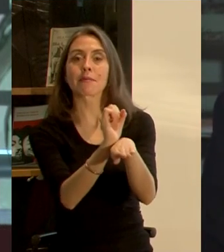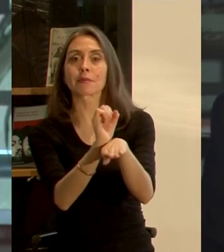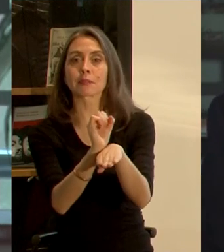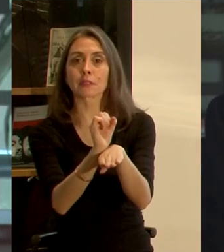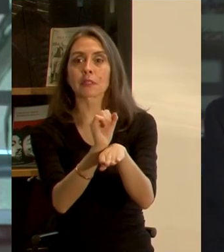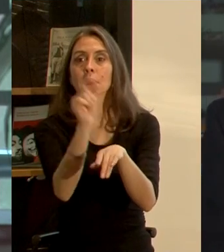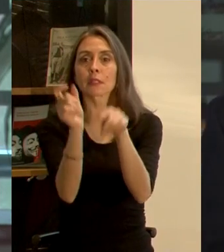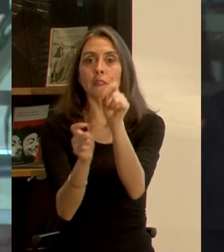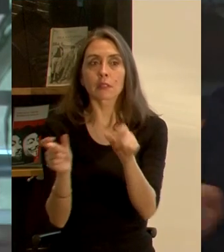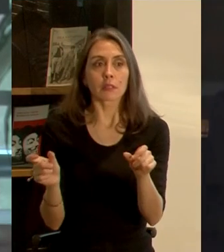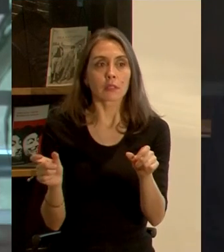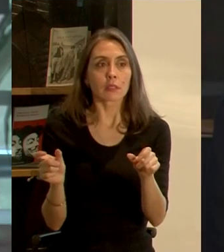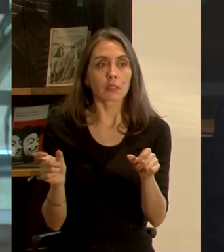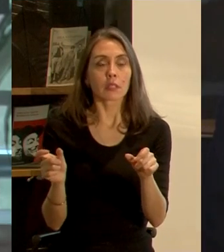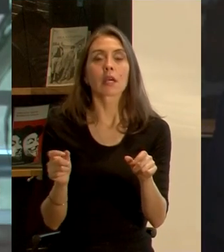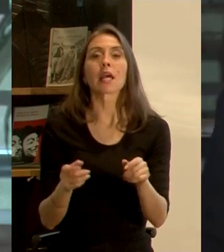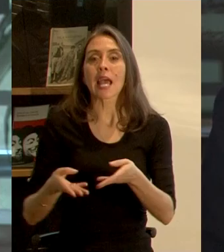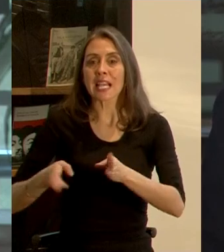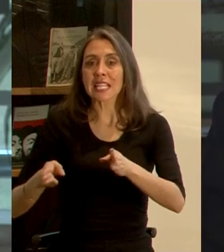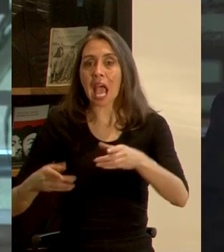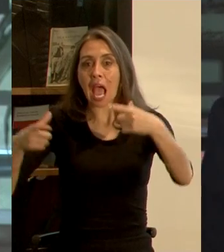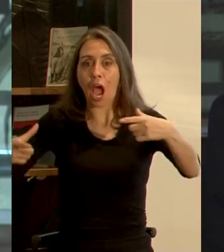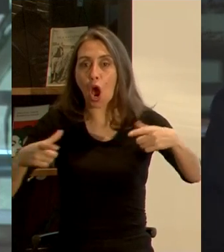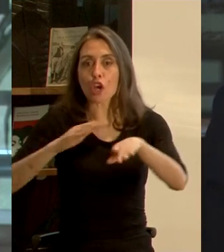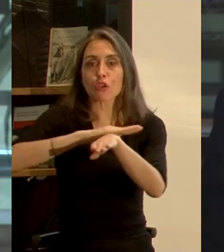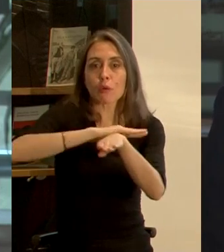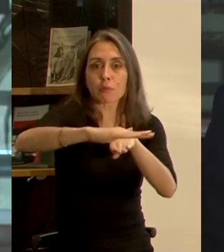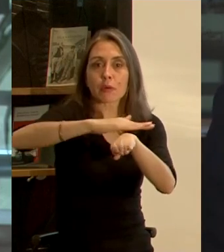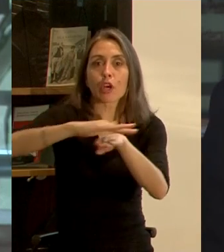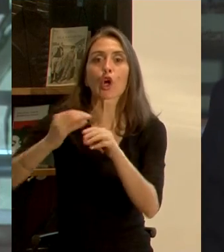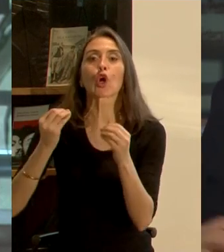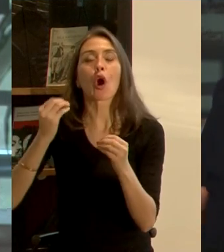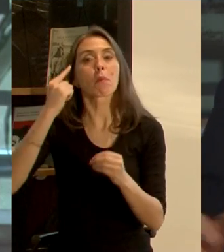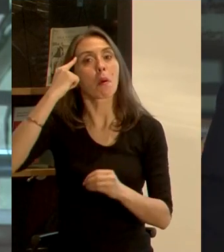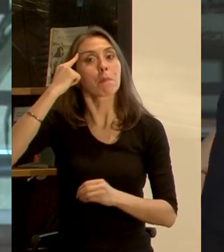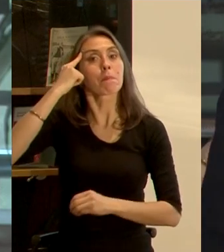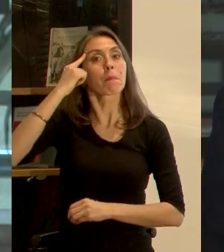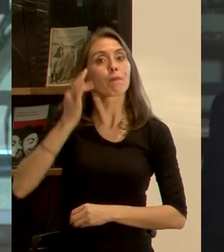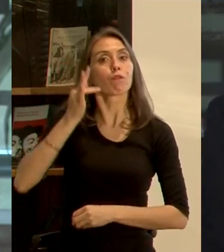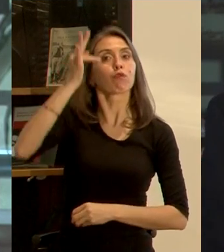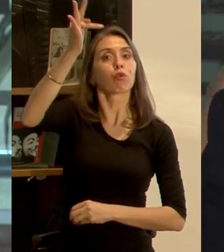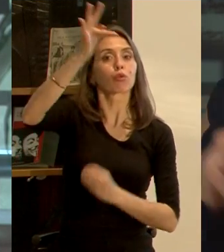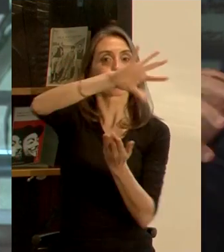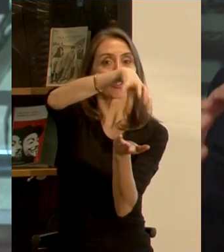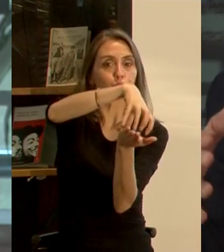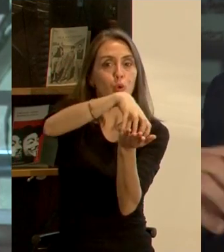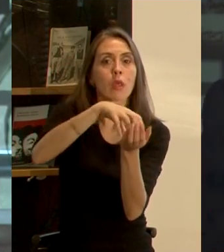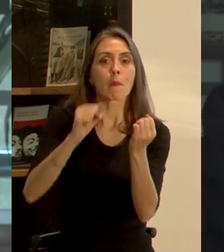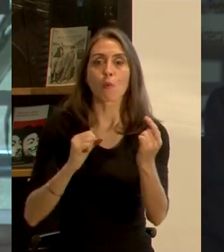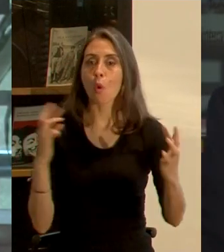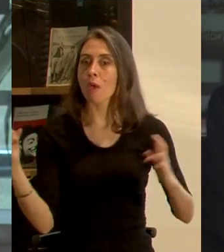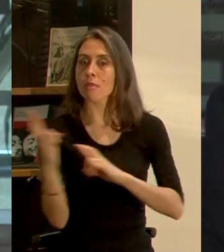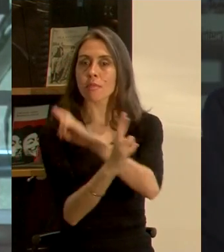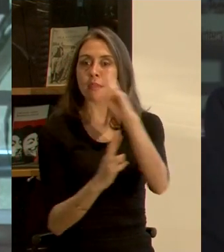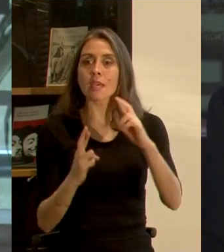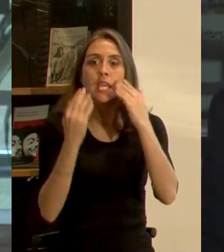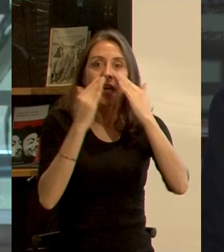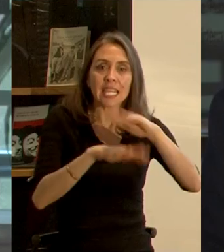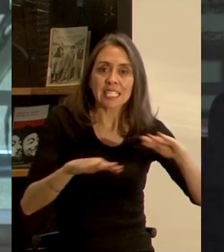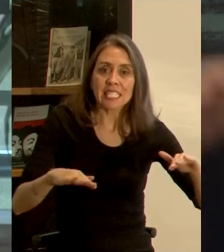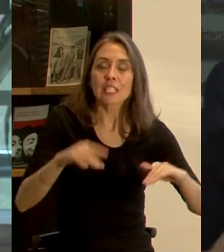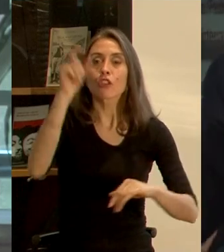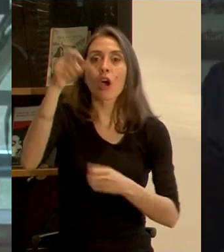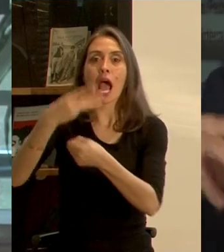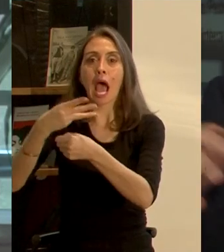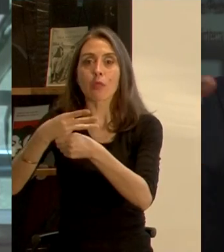preocupados para tapar un hoyo que mejorar las veredas? O sea, ¿cómo pensamos la ciudad para eso? Para los niños, para los adultos mayores. Si puede vivir un